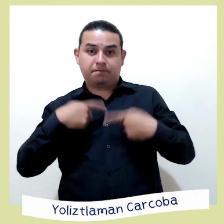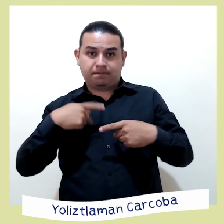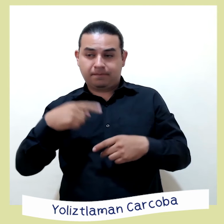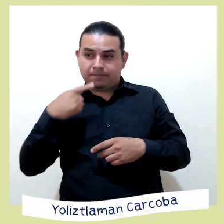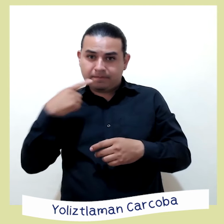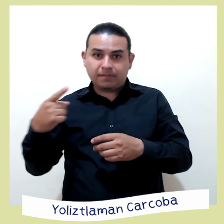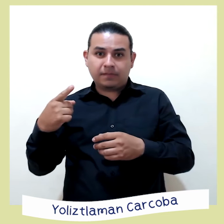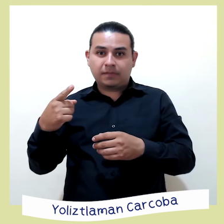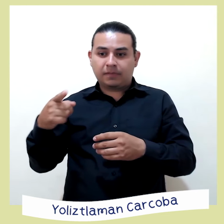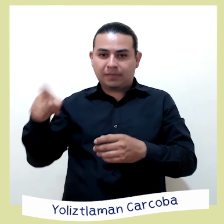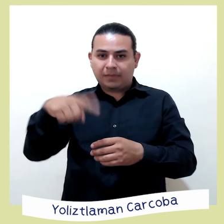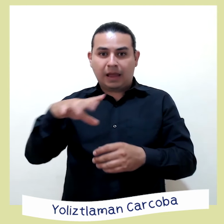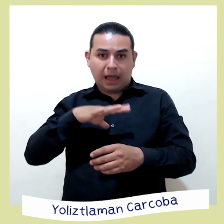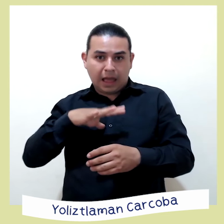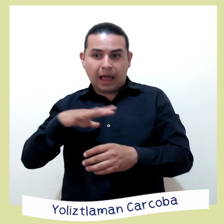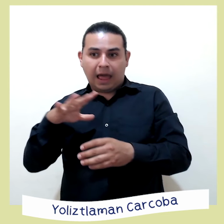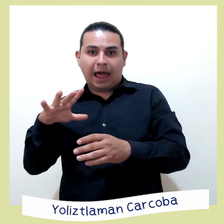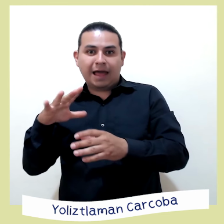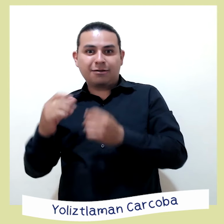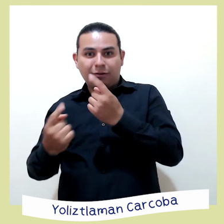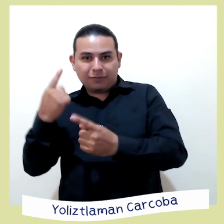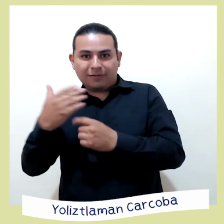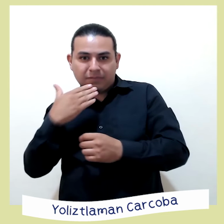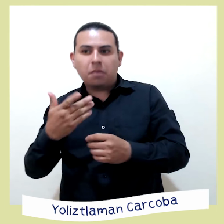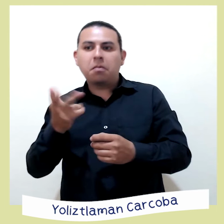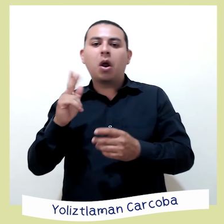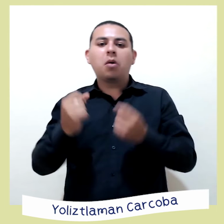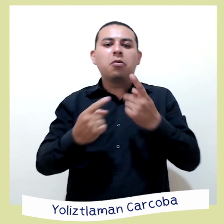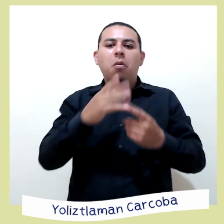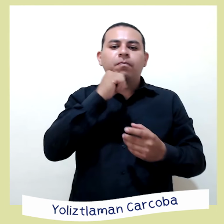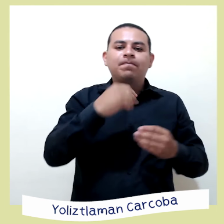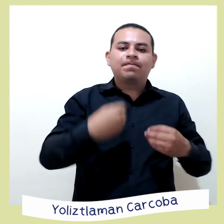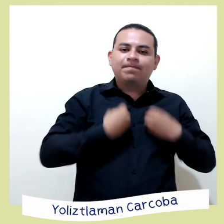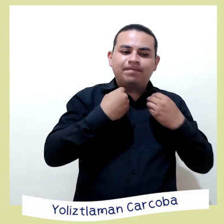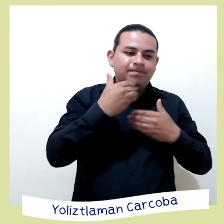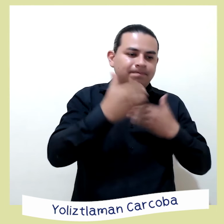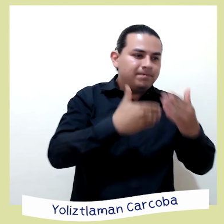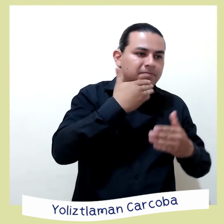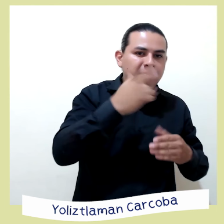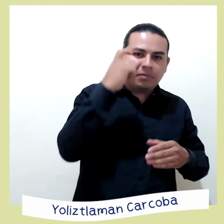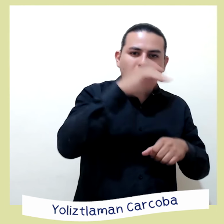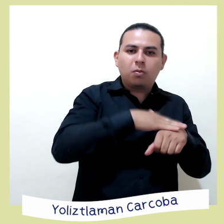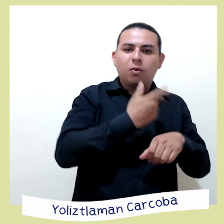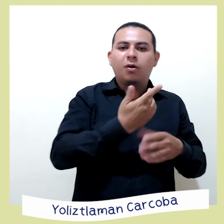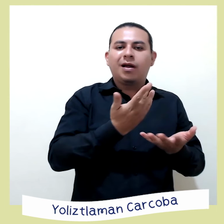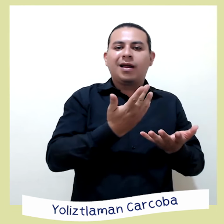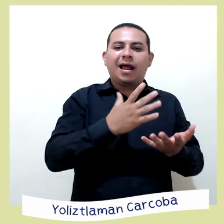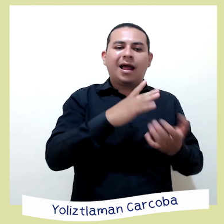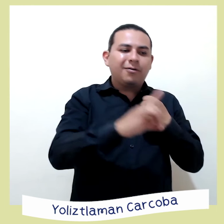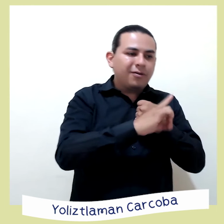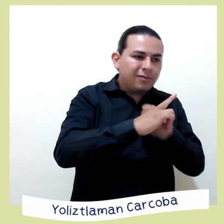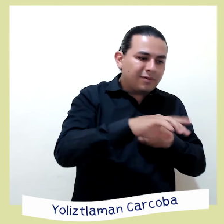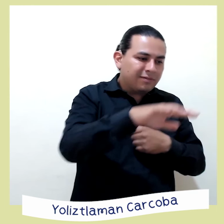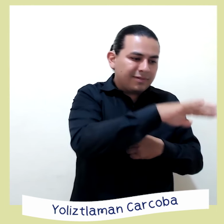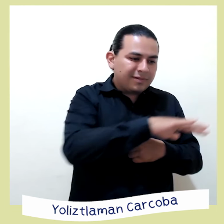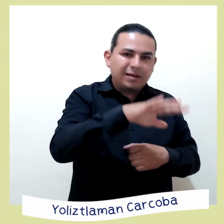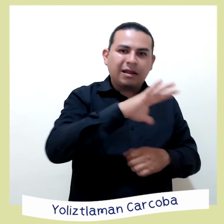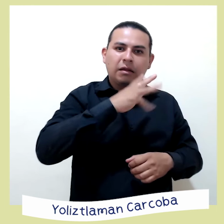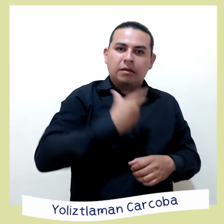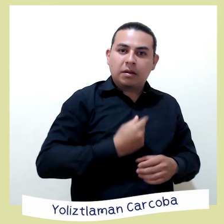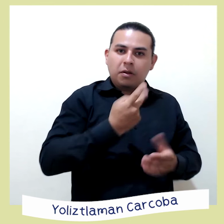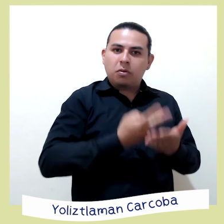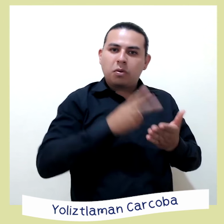señala Samantha Flores, no en todos los casos es posible debido a que la mayoría de las personas, y no tanto la LGBTI,